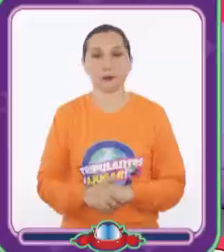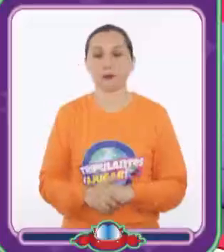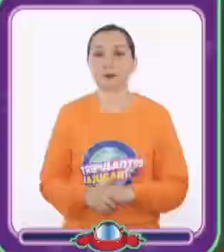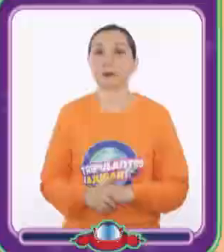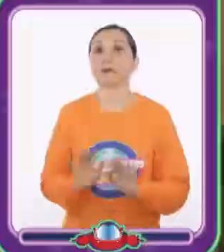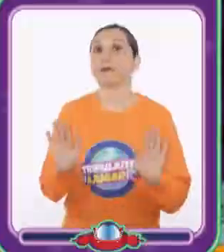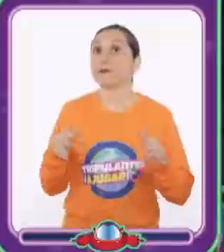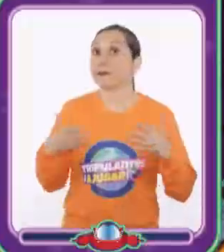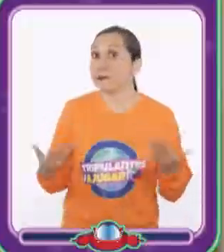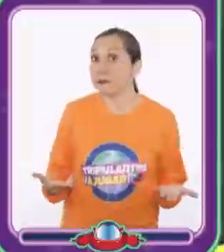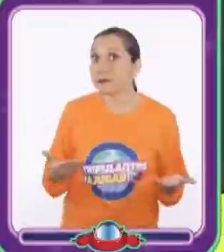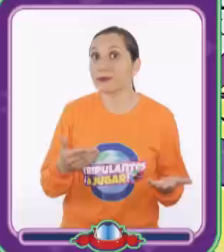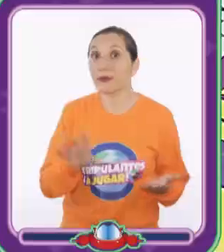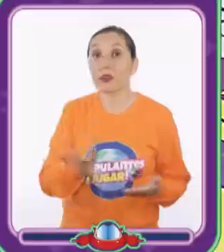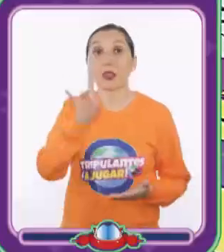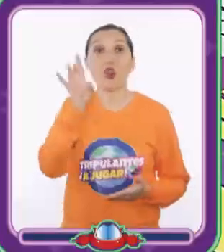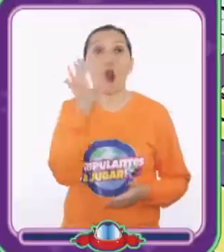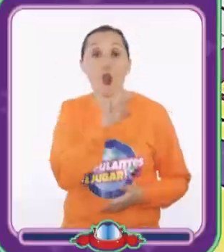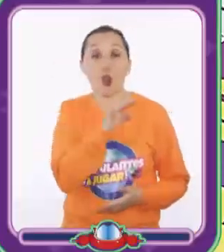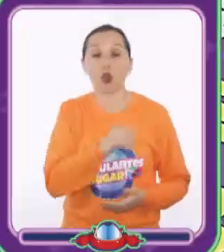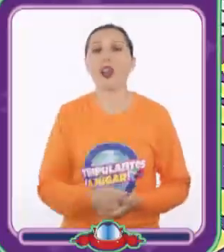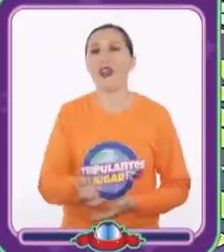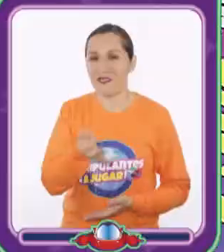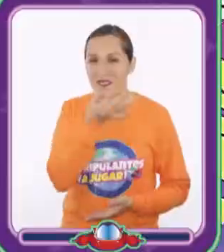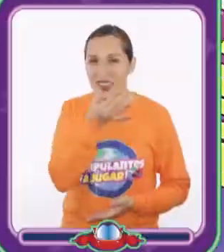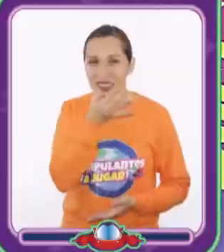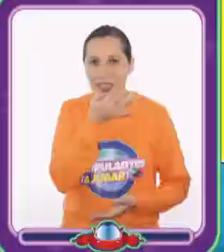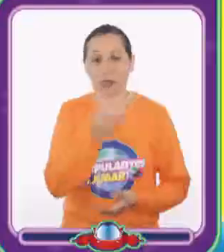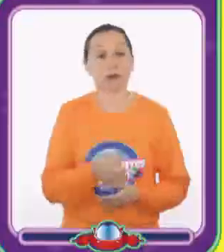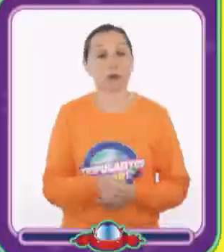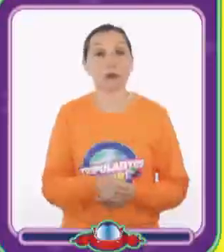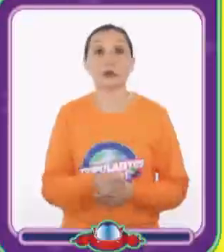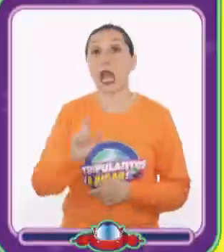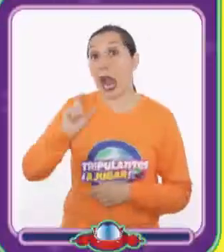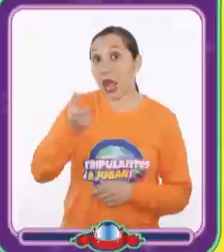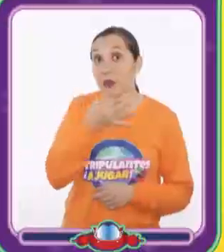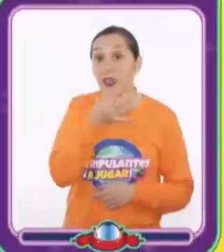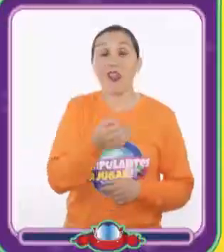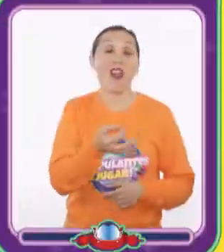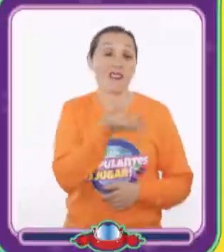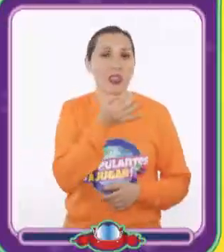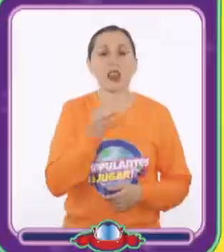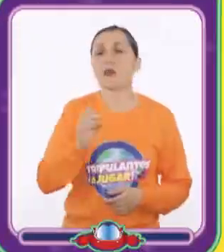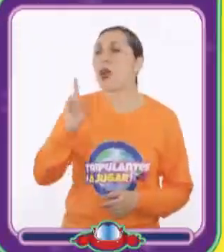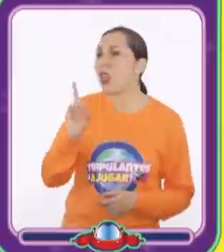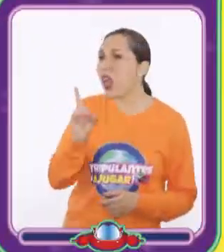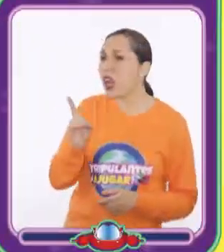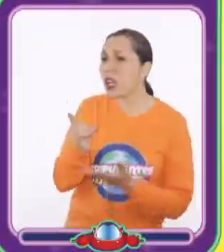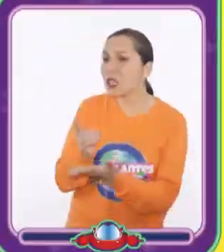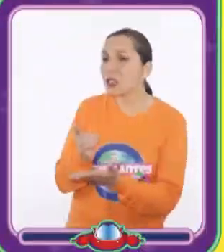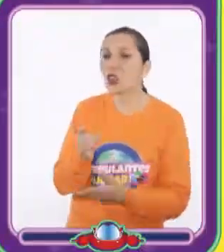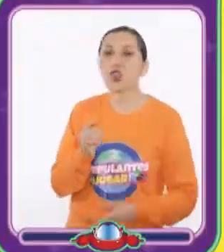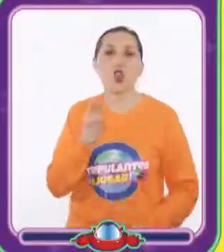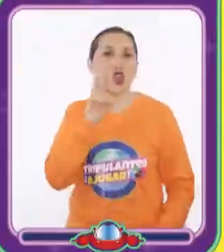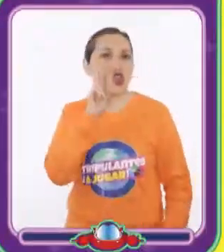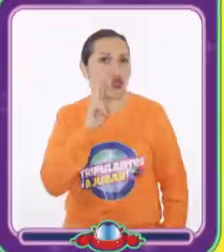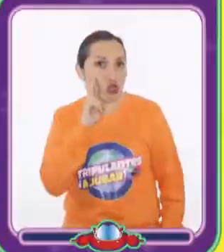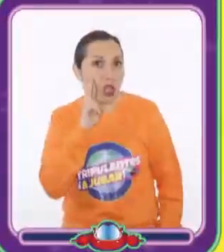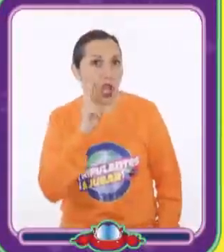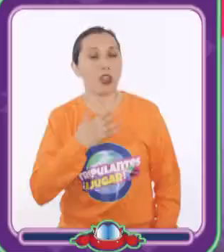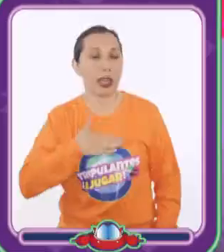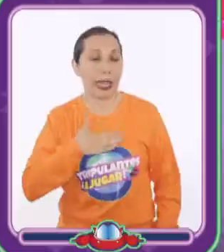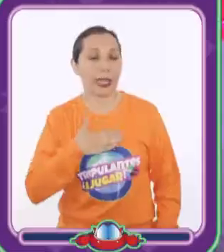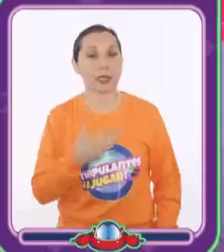compañeras. Va. Ya, entonces, ¿qué es lo que dicen? ¿Qué color? Verde. Ya, Gaspar dice verde. Dairelis, ¿qué color quieres tú?